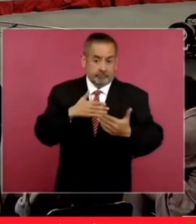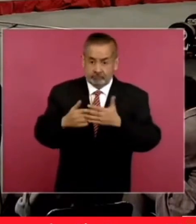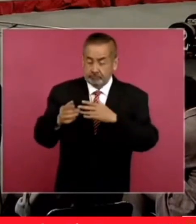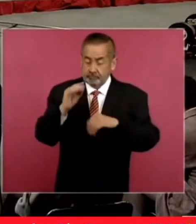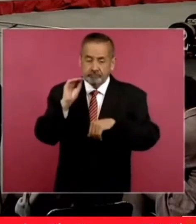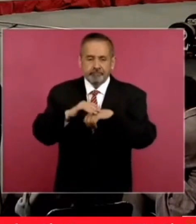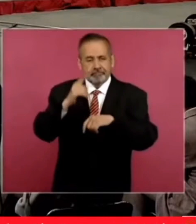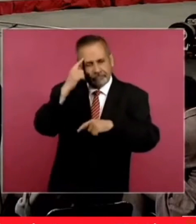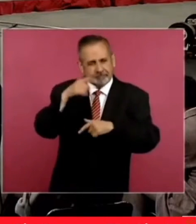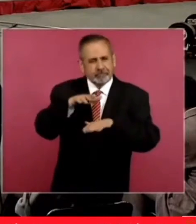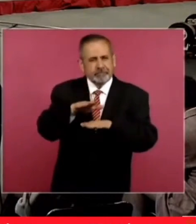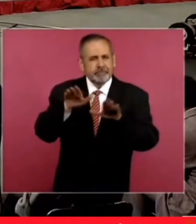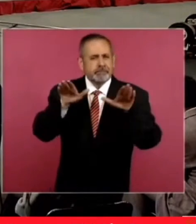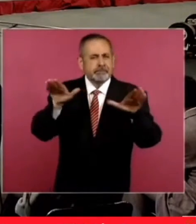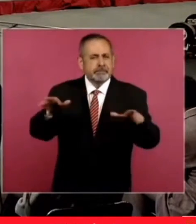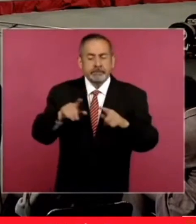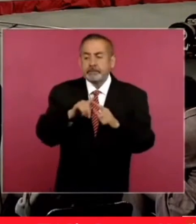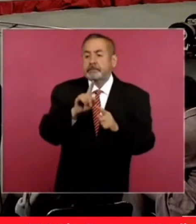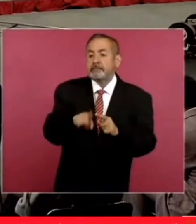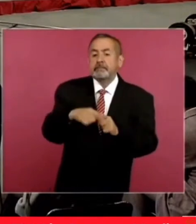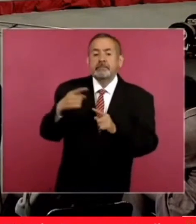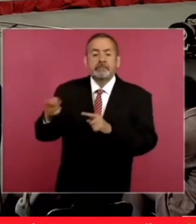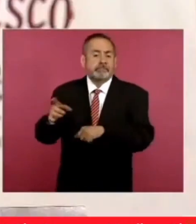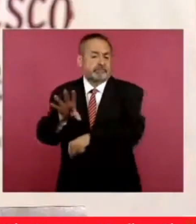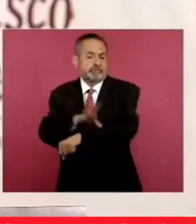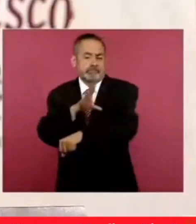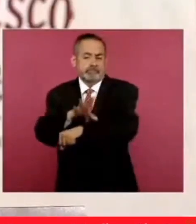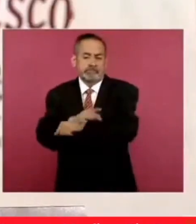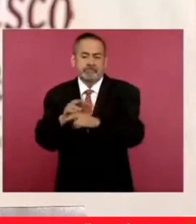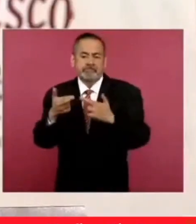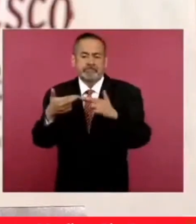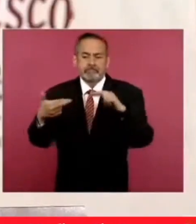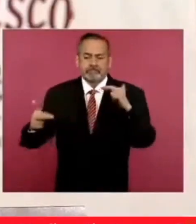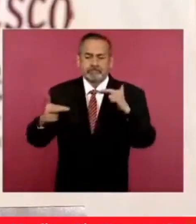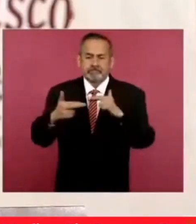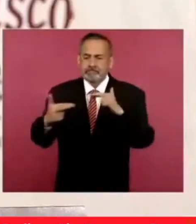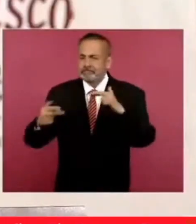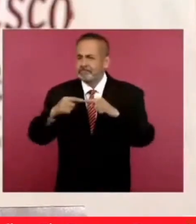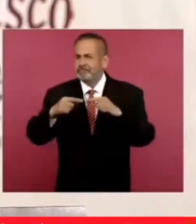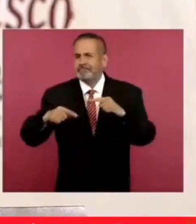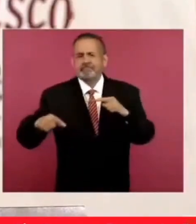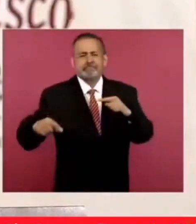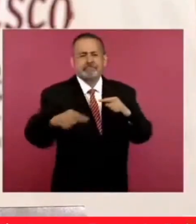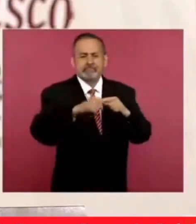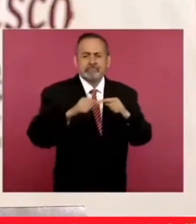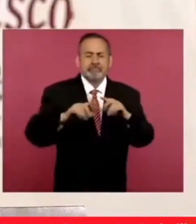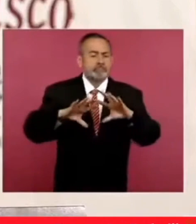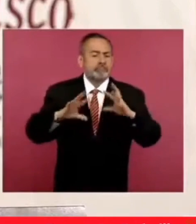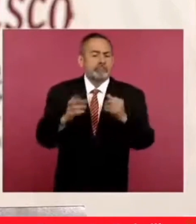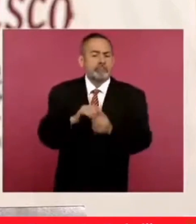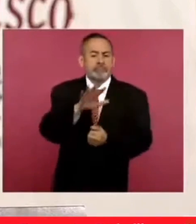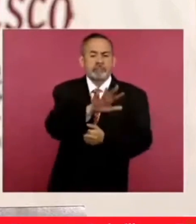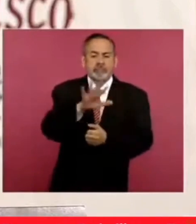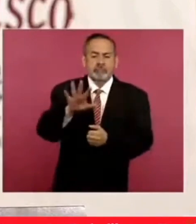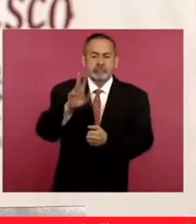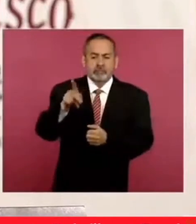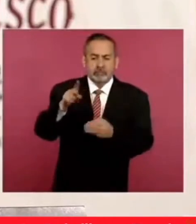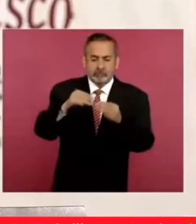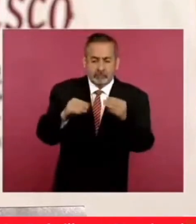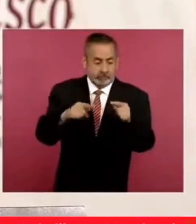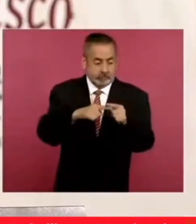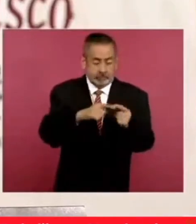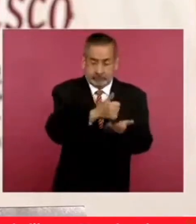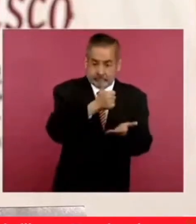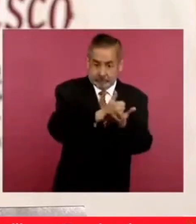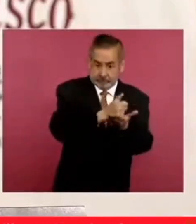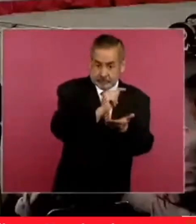aéreo y construyendo una infraestructura eléctrica de 55 kilómetros para energizar este complejo aeroportuario desde la ciudad de